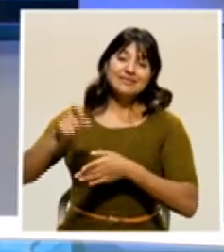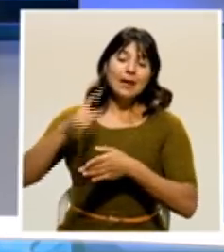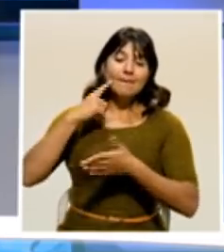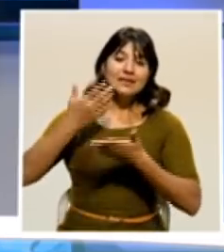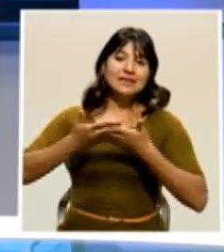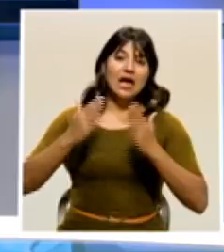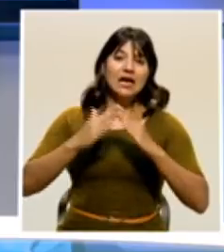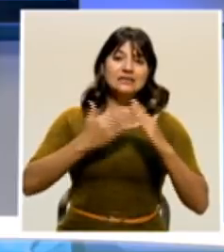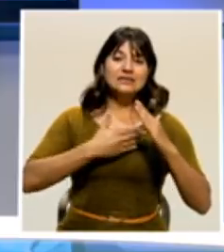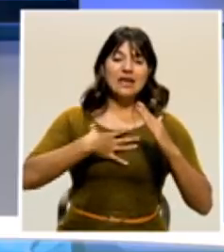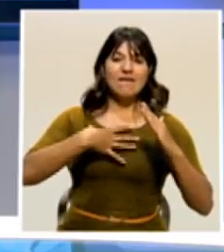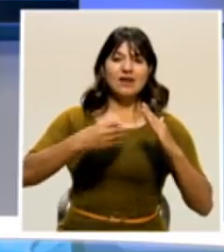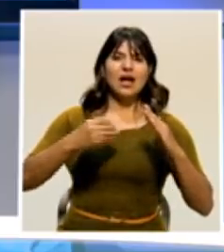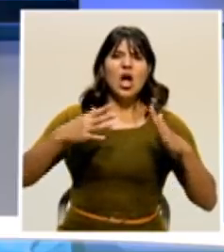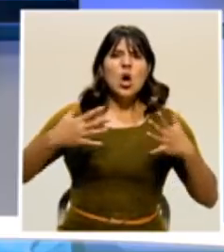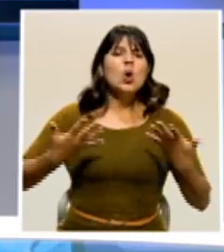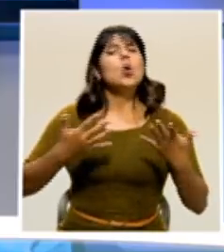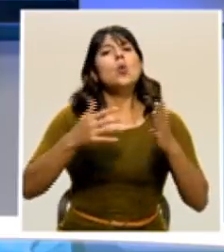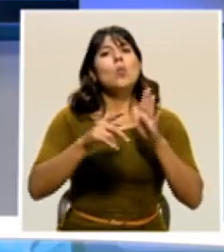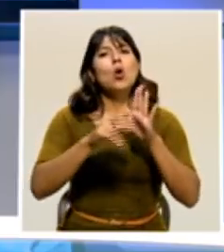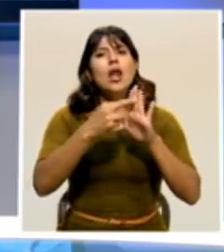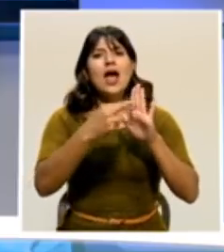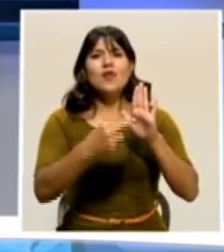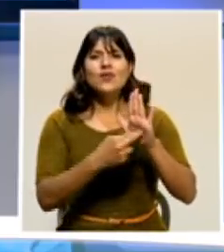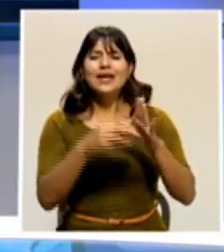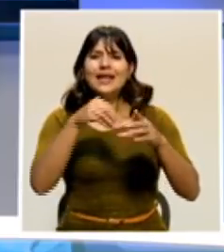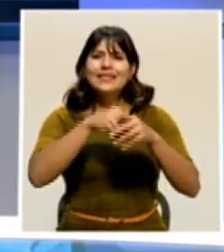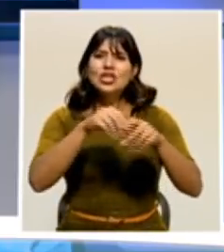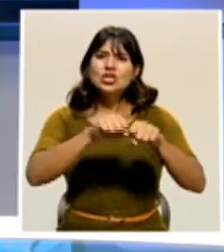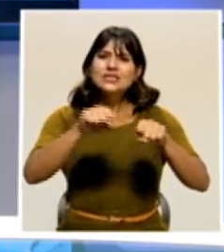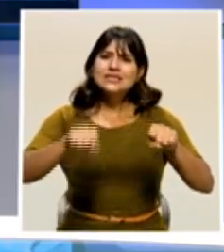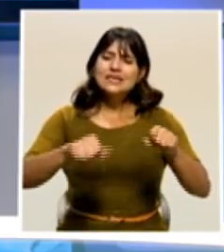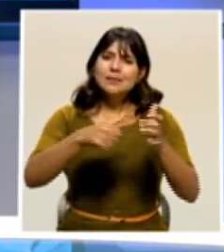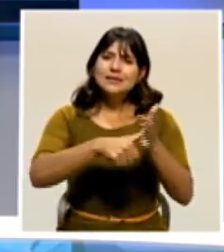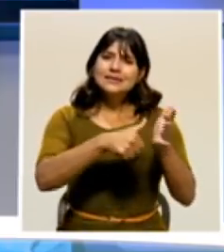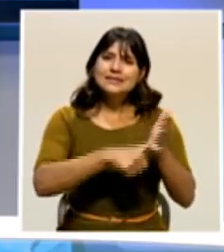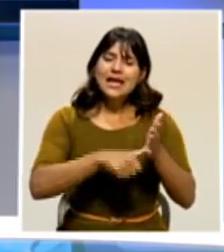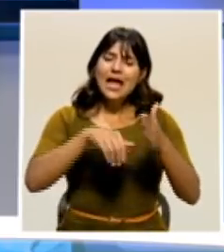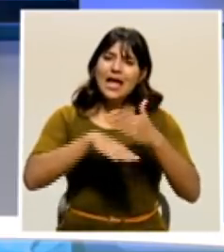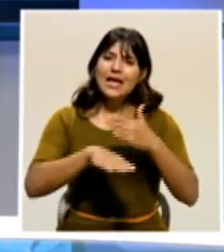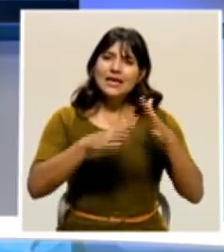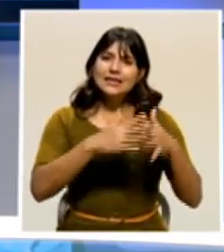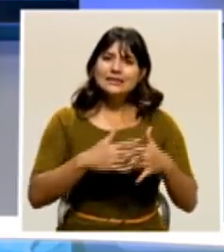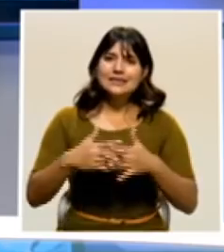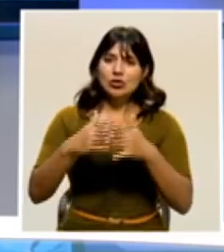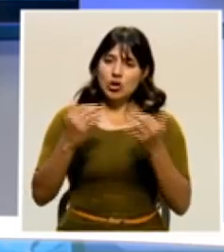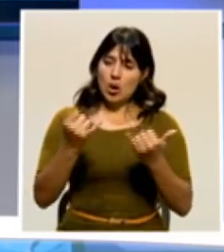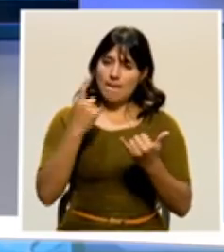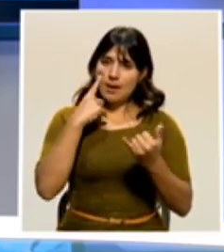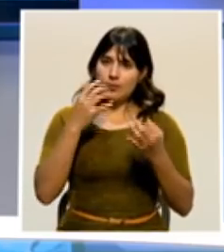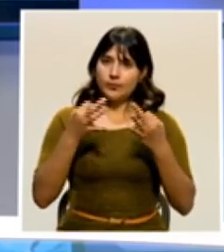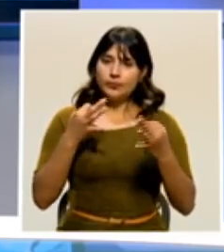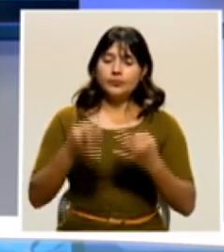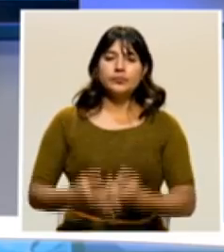las normas del sistema electoral indirecto en los Estados Unidos? Lo vemos a